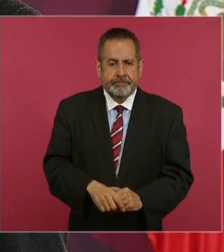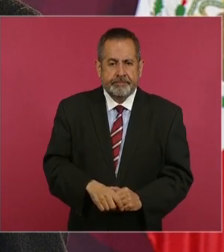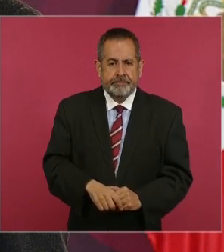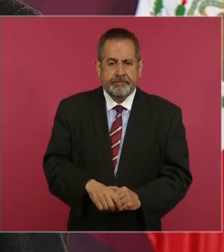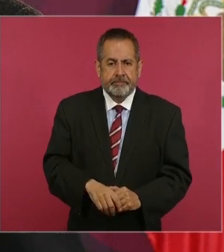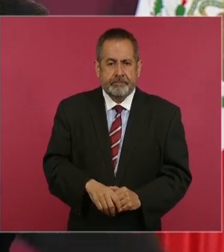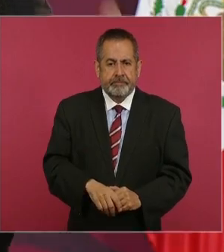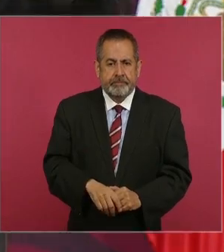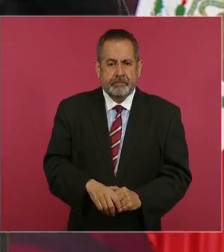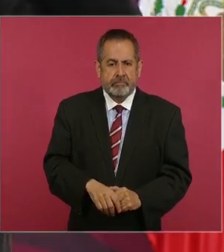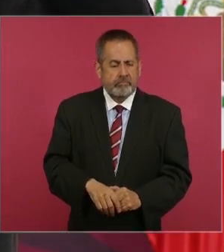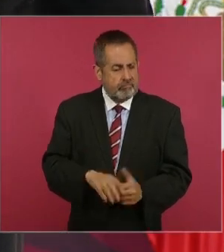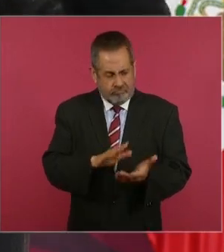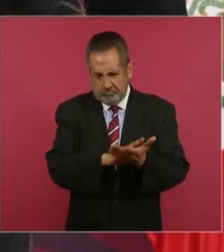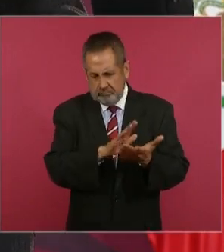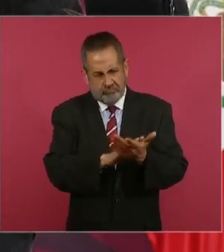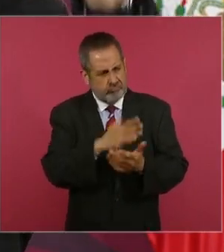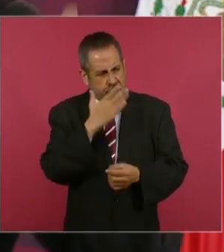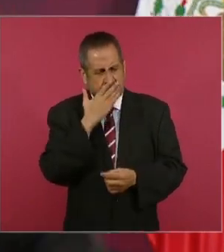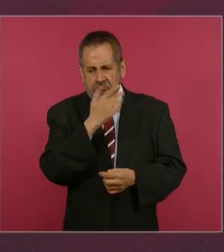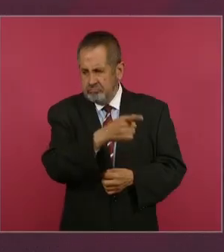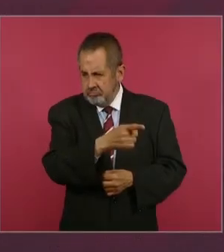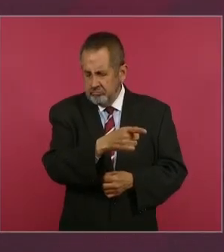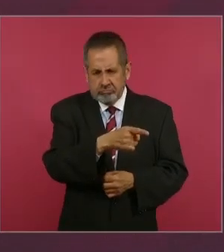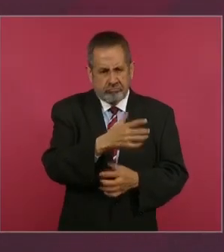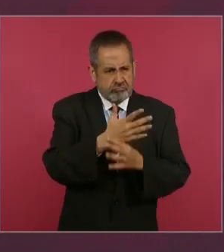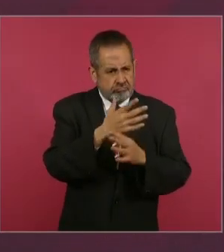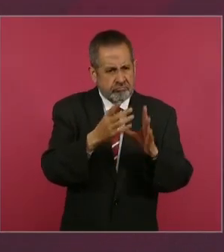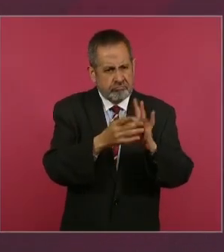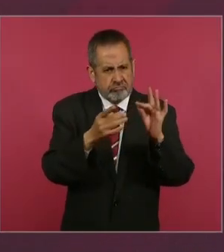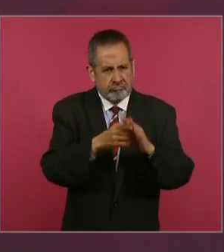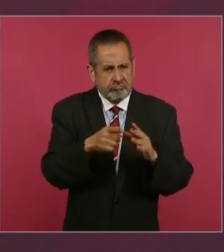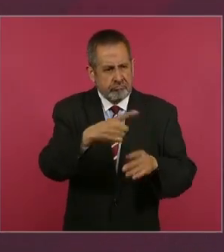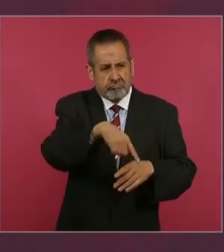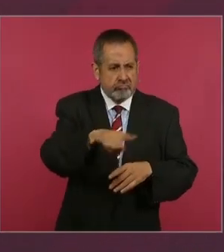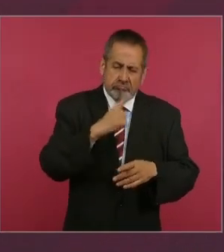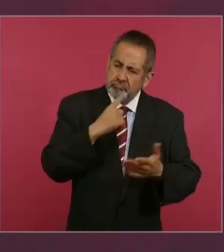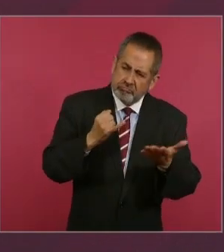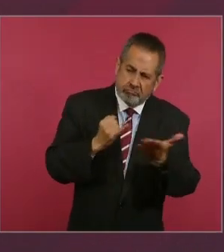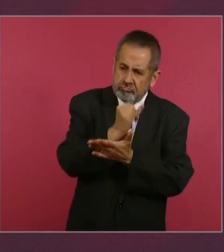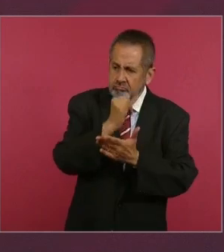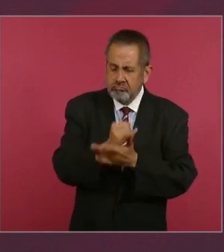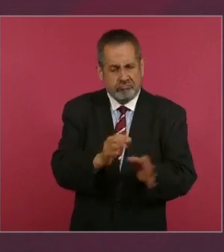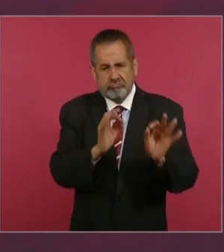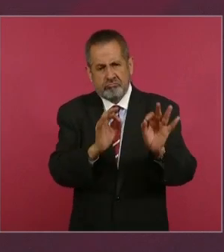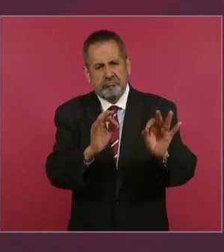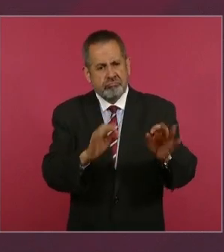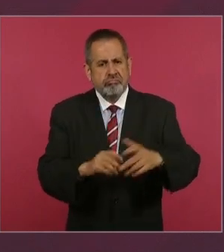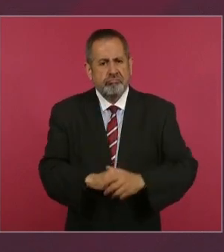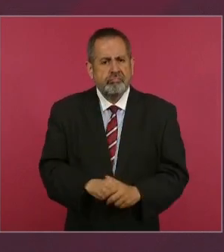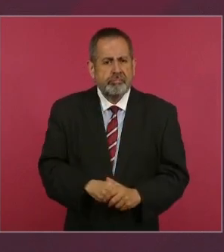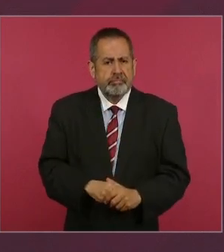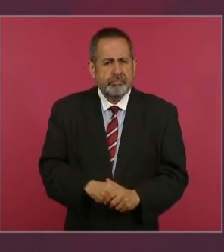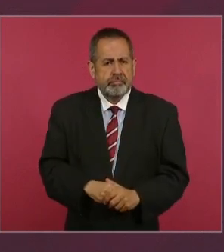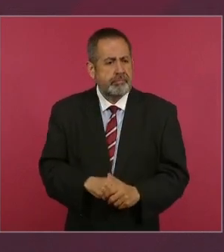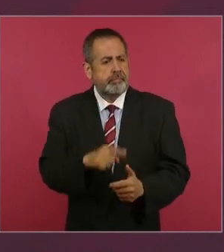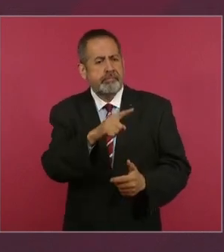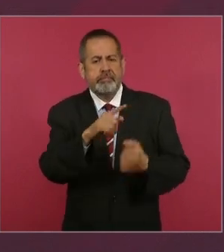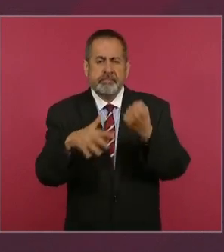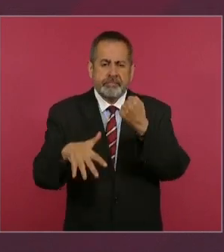pueblo celebro lo que que decidieron que los